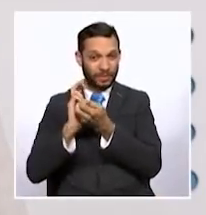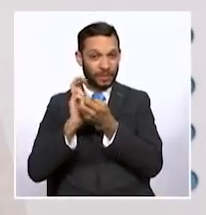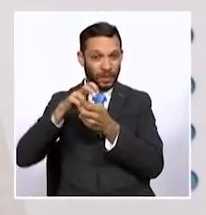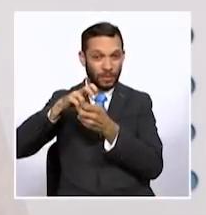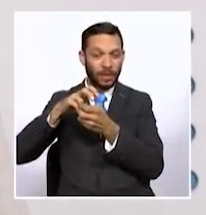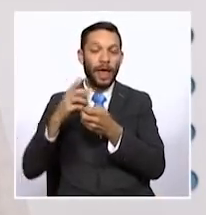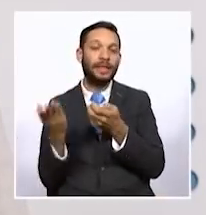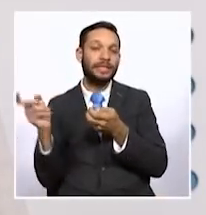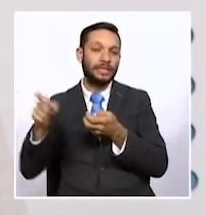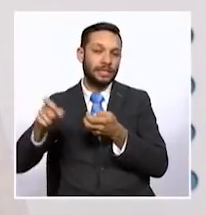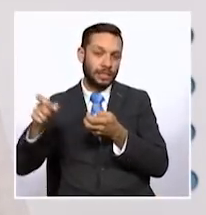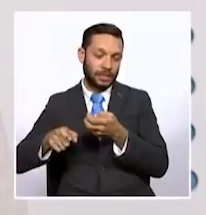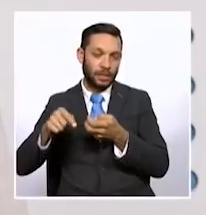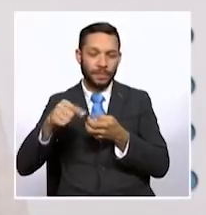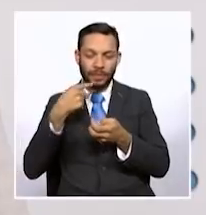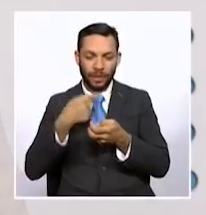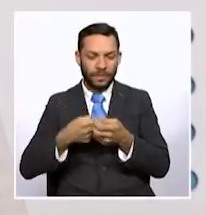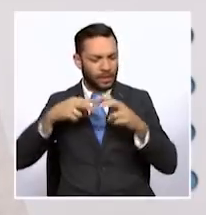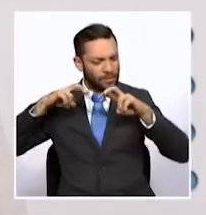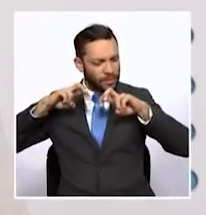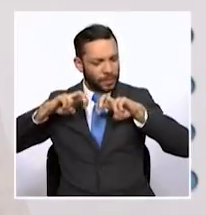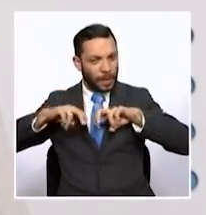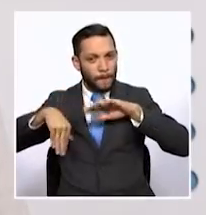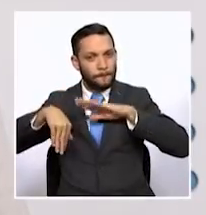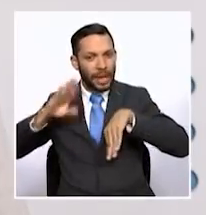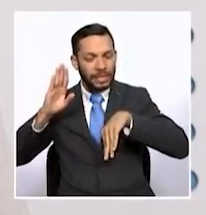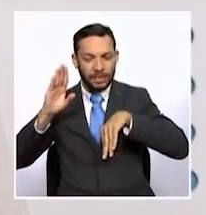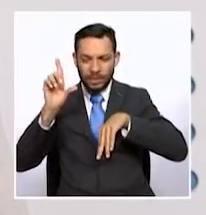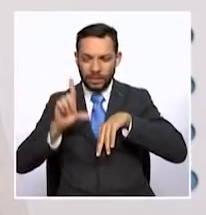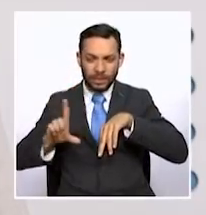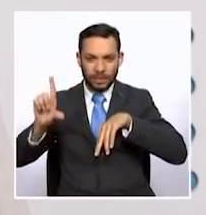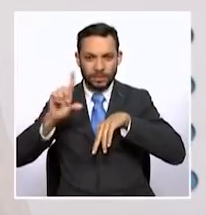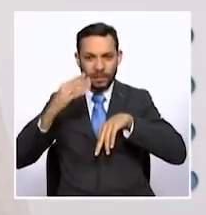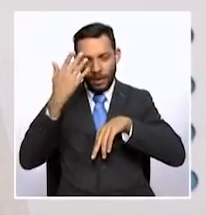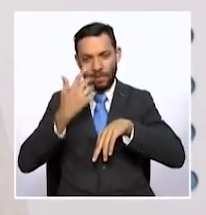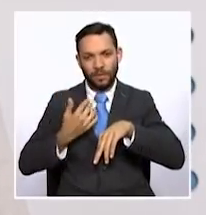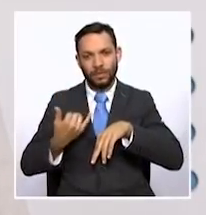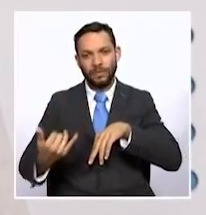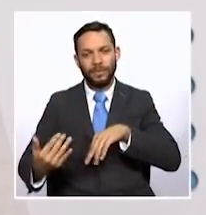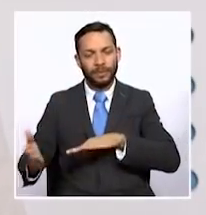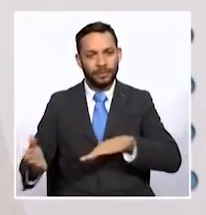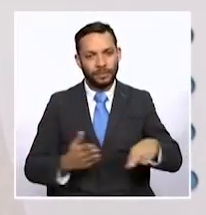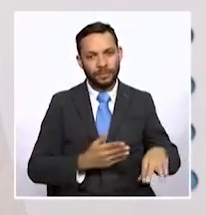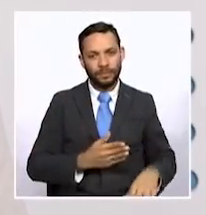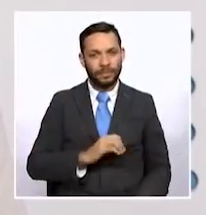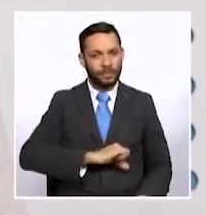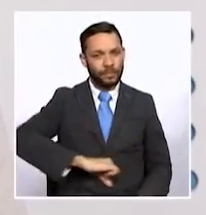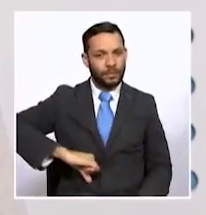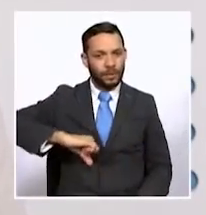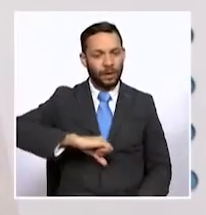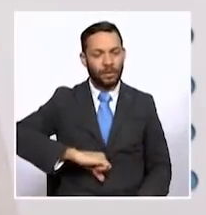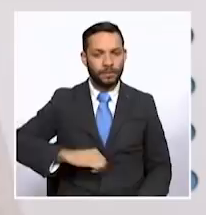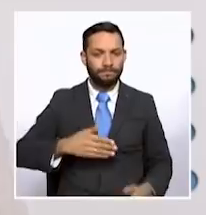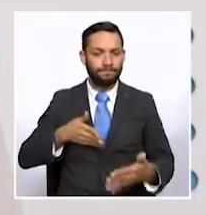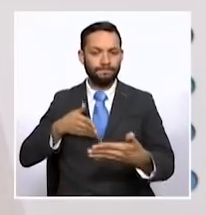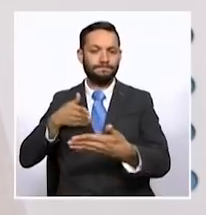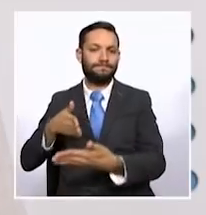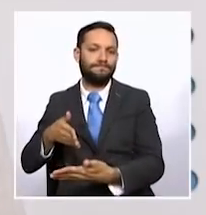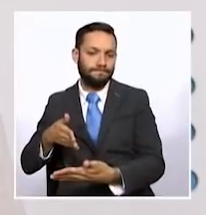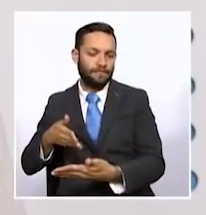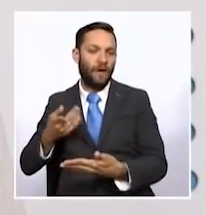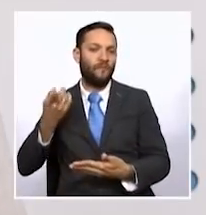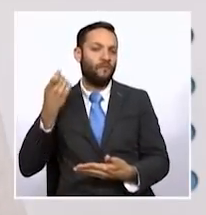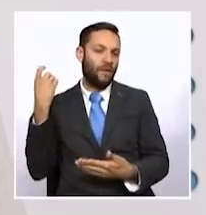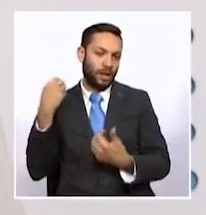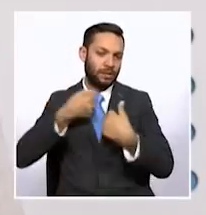es necesaria una resonancia porque tiene mucha mayor especificidad en este tipo de diagnósticos. La ecografía se nos queda corta en la rodilla, digamos,